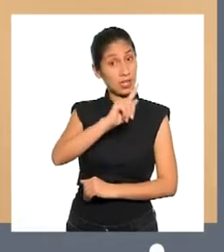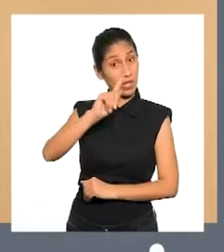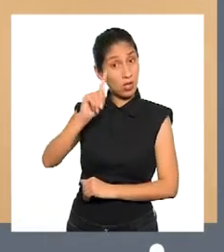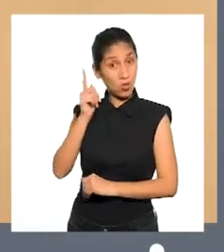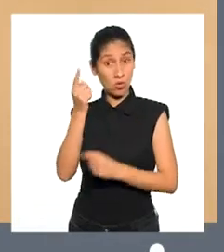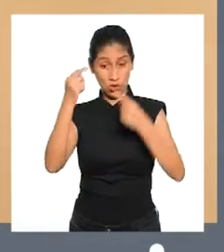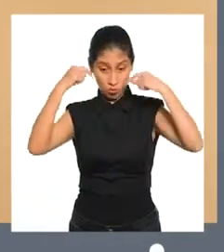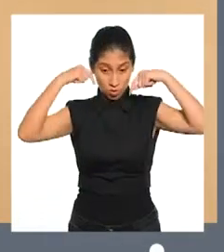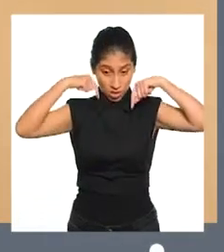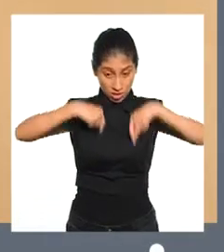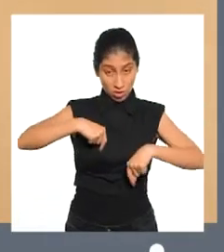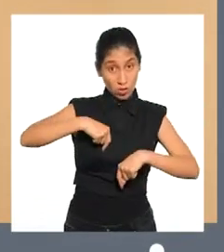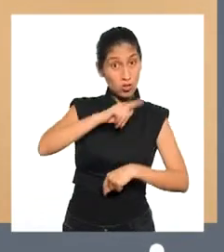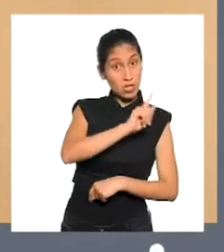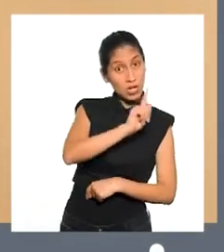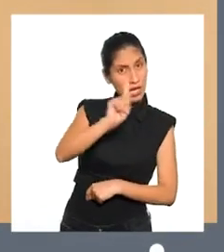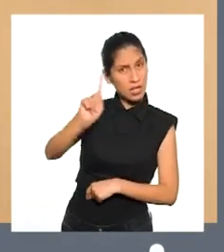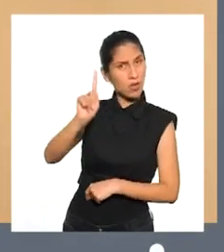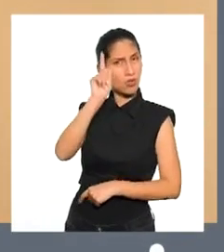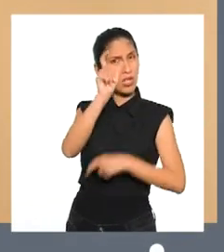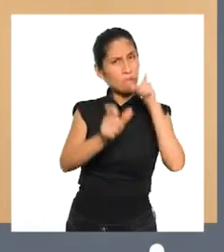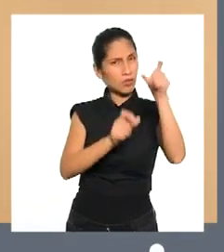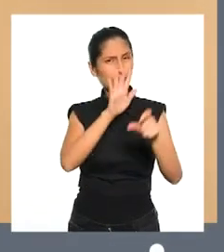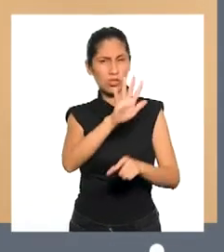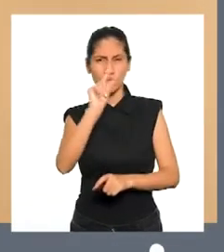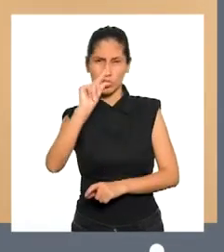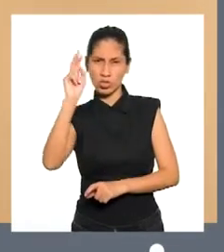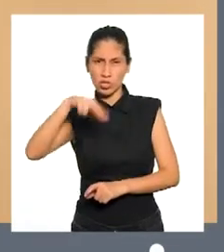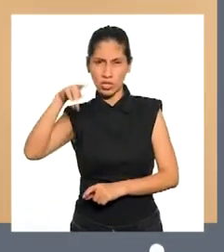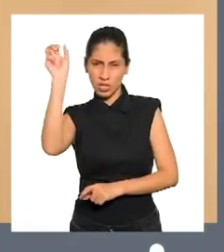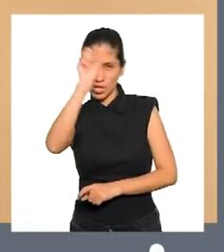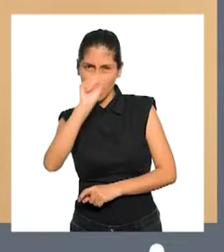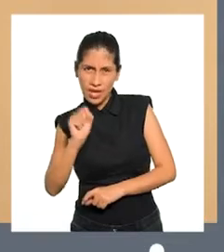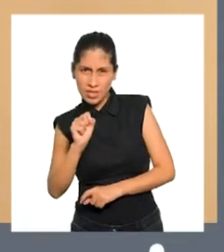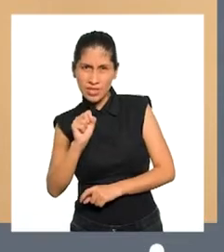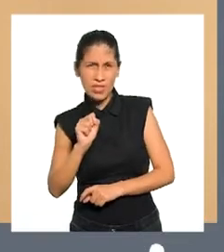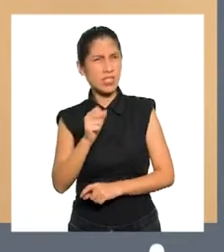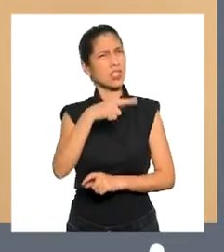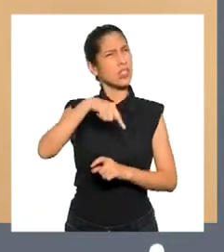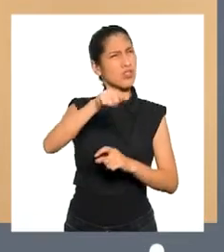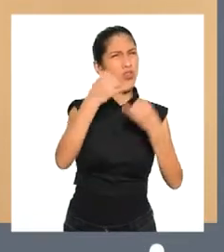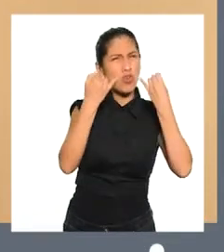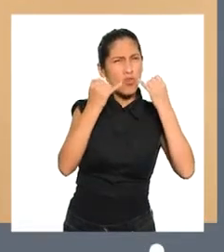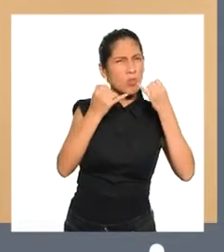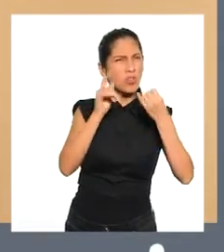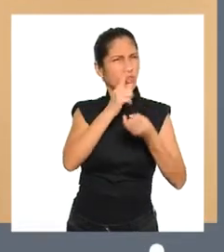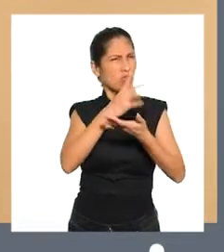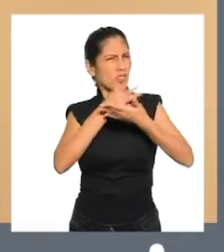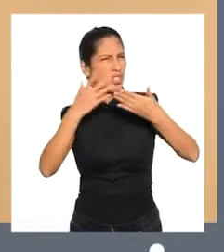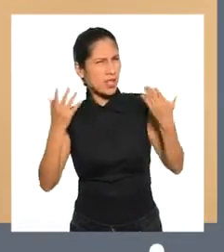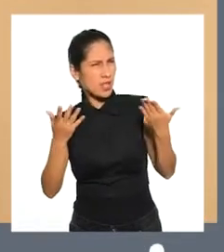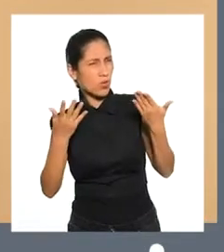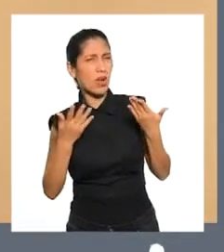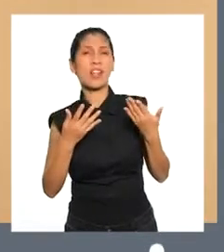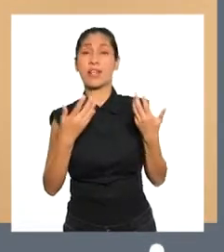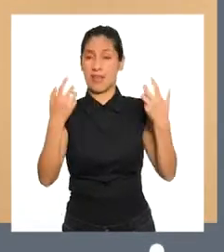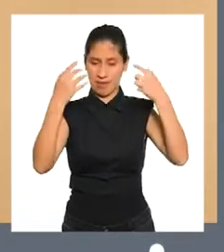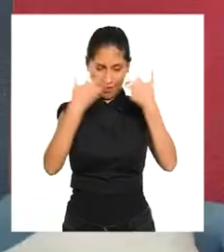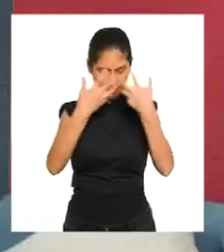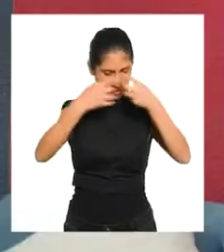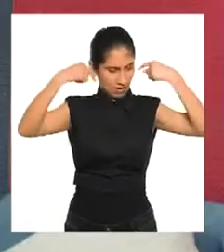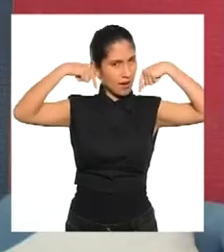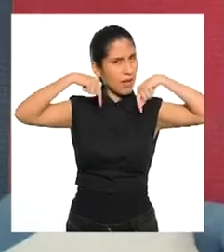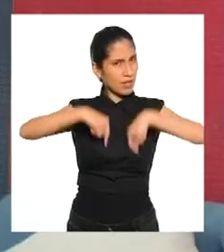la información de los seres vivos, sino que información no contenida en los genes, epigenética, influye en